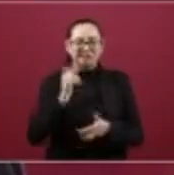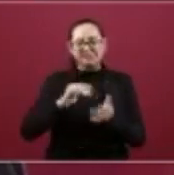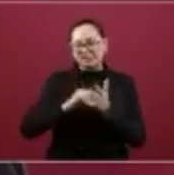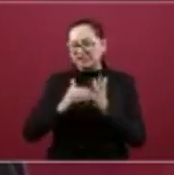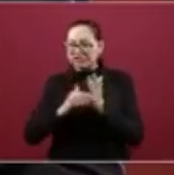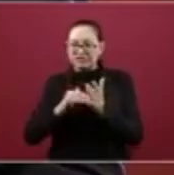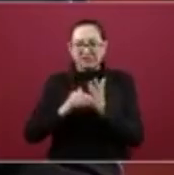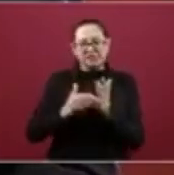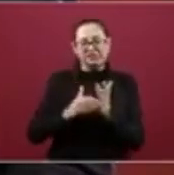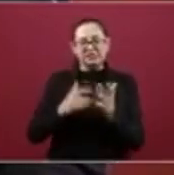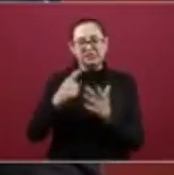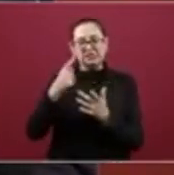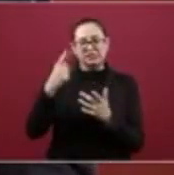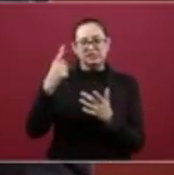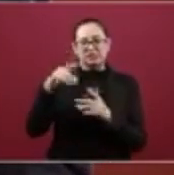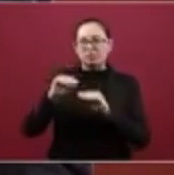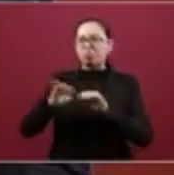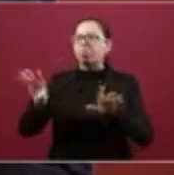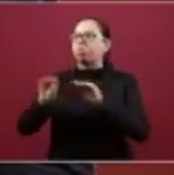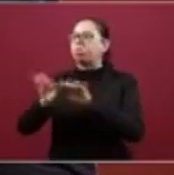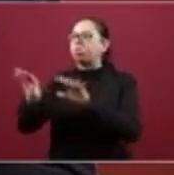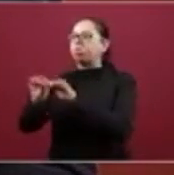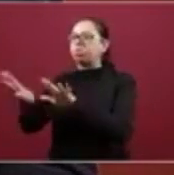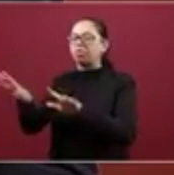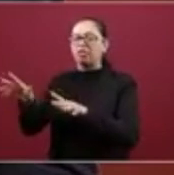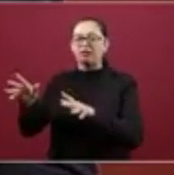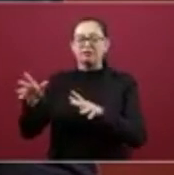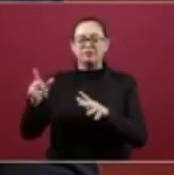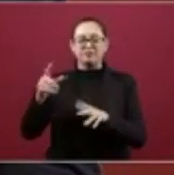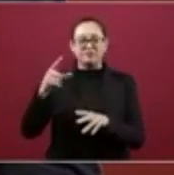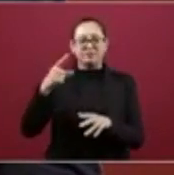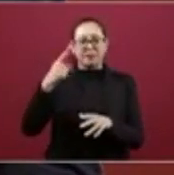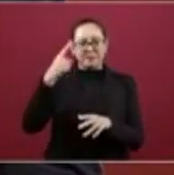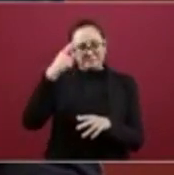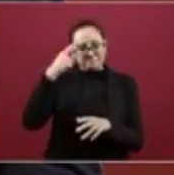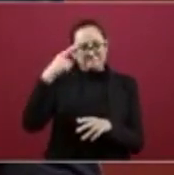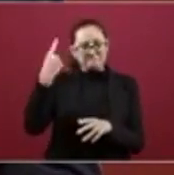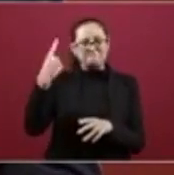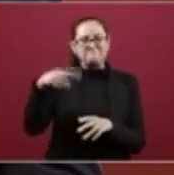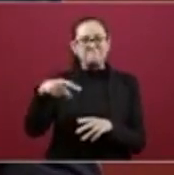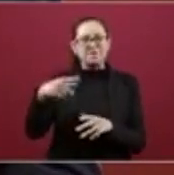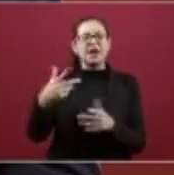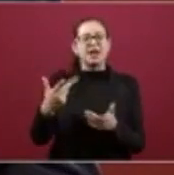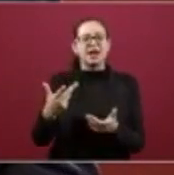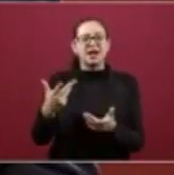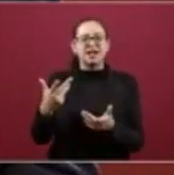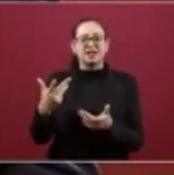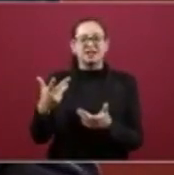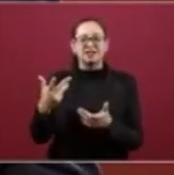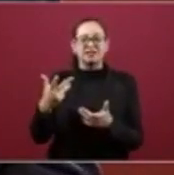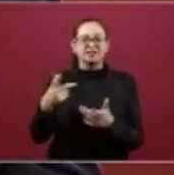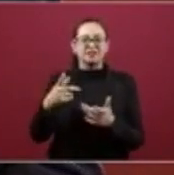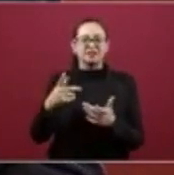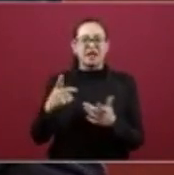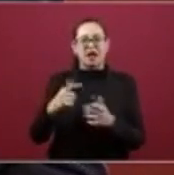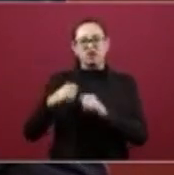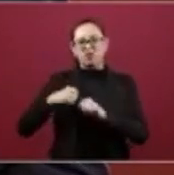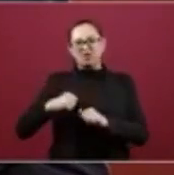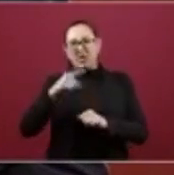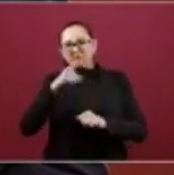para evitar que se lleve a cabo la revocación del